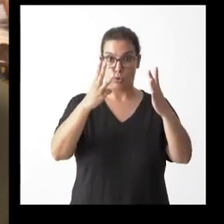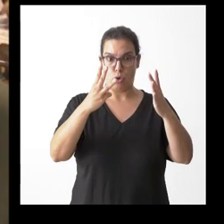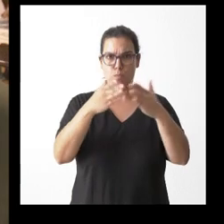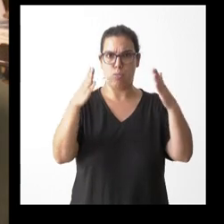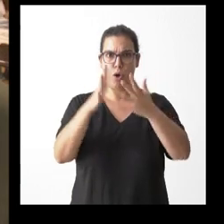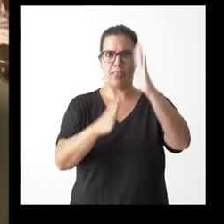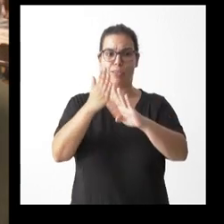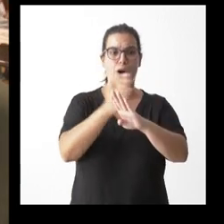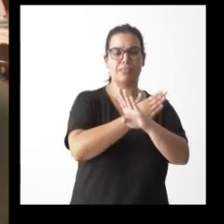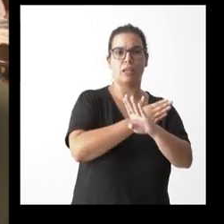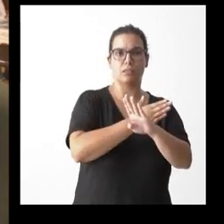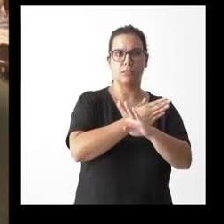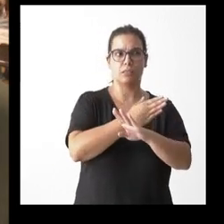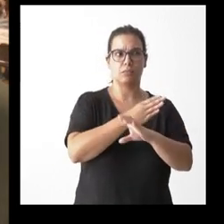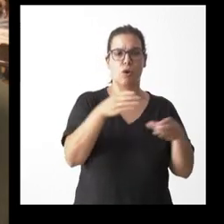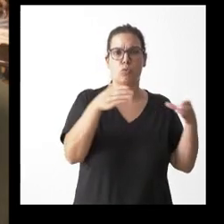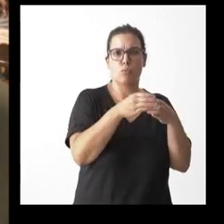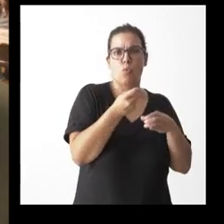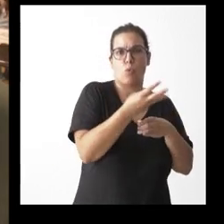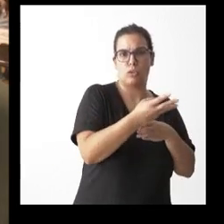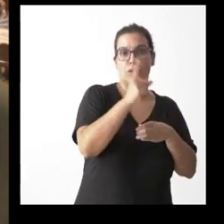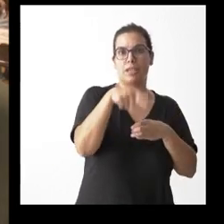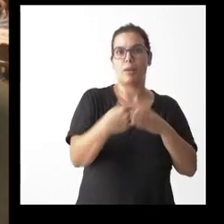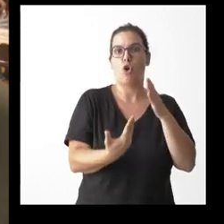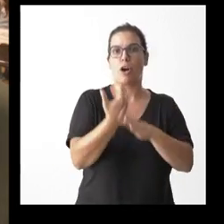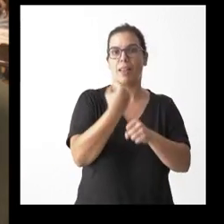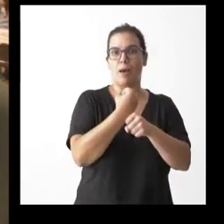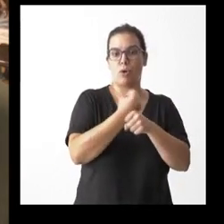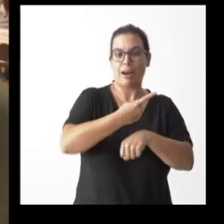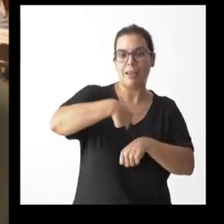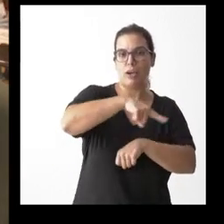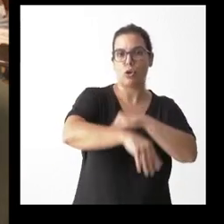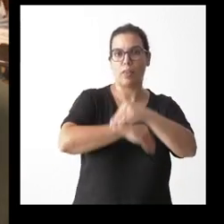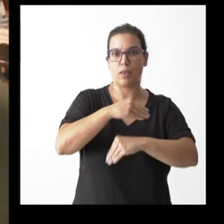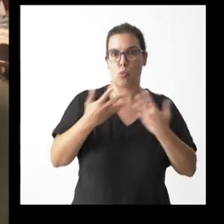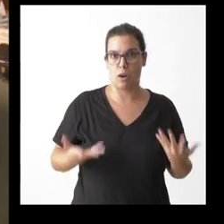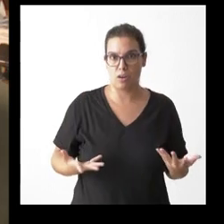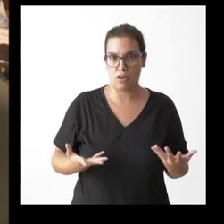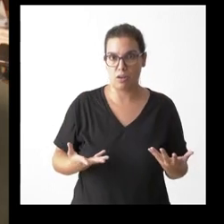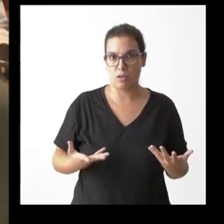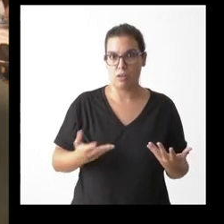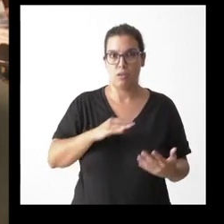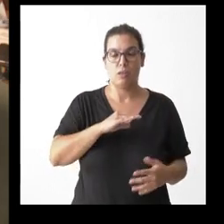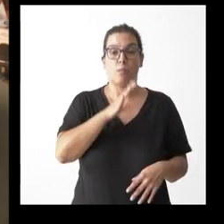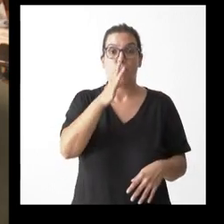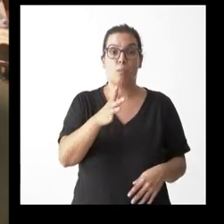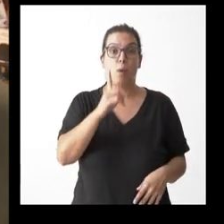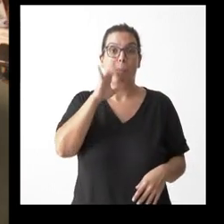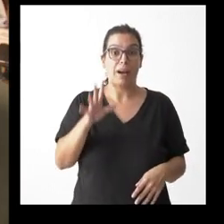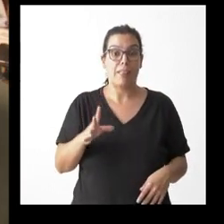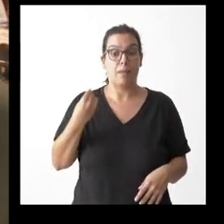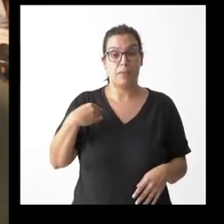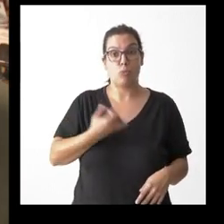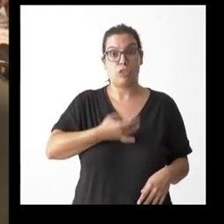declaró el incendio, así como la jornada laboral que desempeñaron esos trabajadores, porque según las cuentas del